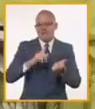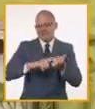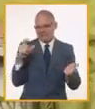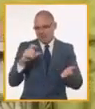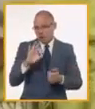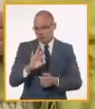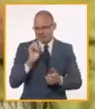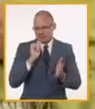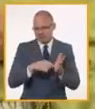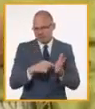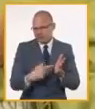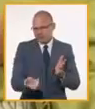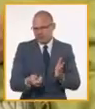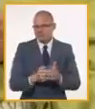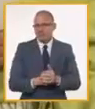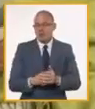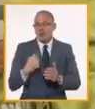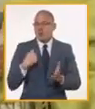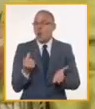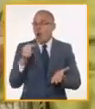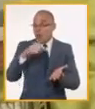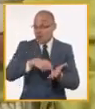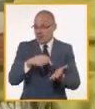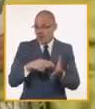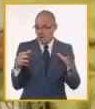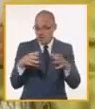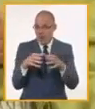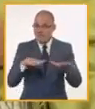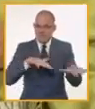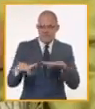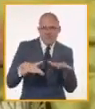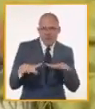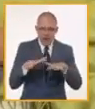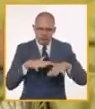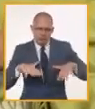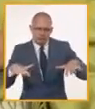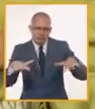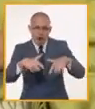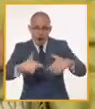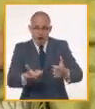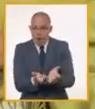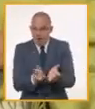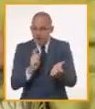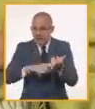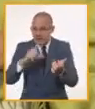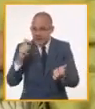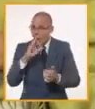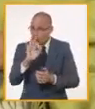usted formó parte de la organización y la dirección de ese congreso,